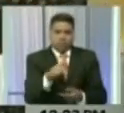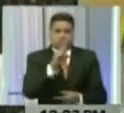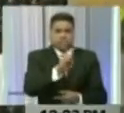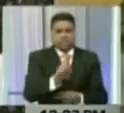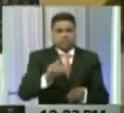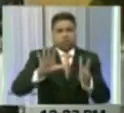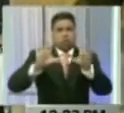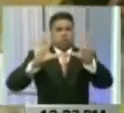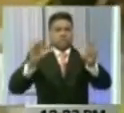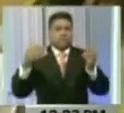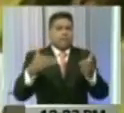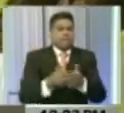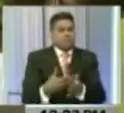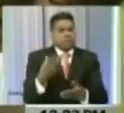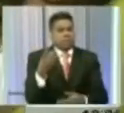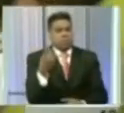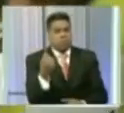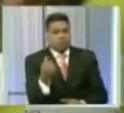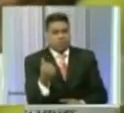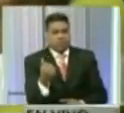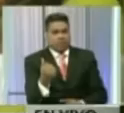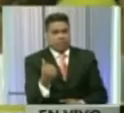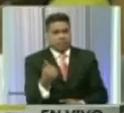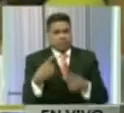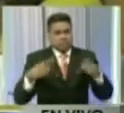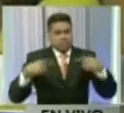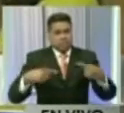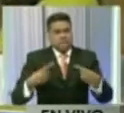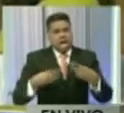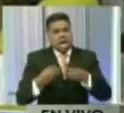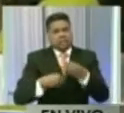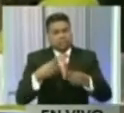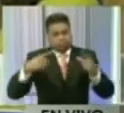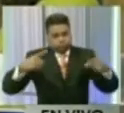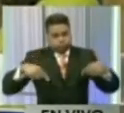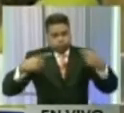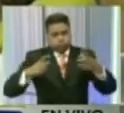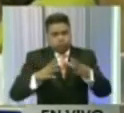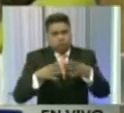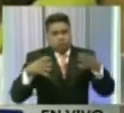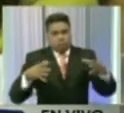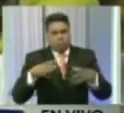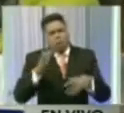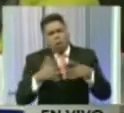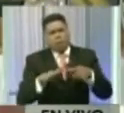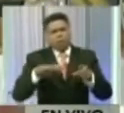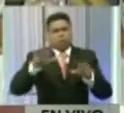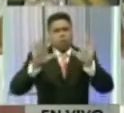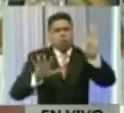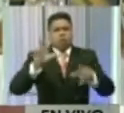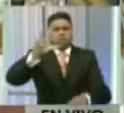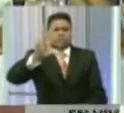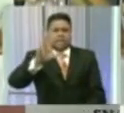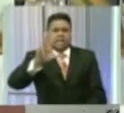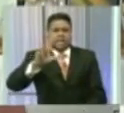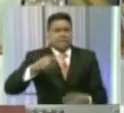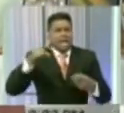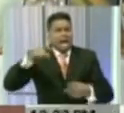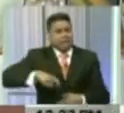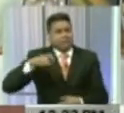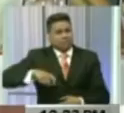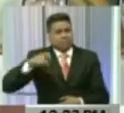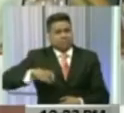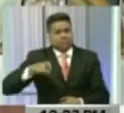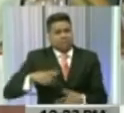tú dejas de hacer los cauchos del RIN 13 y el RIN 14, que es la mayoría de los carros. Tú generas una gran necesidad en la